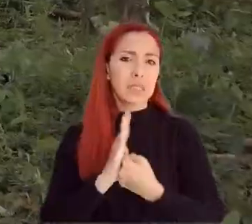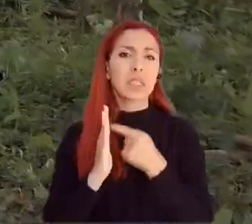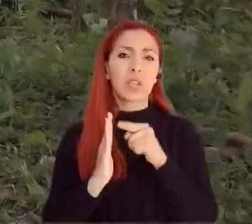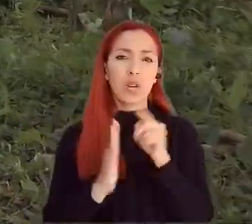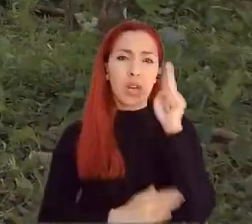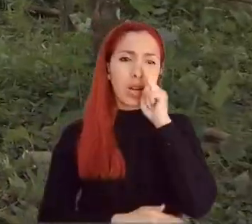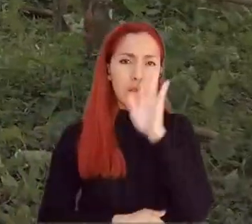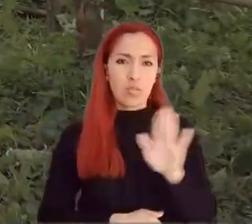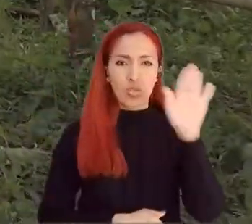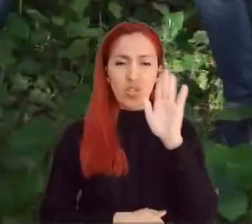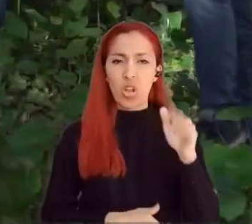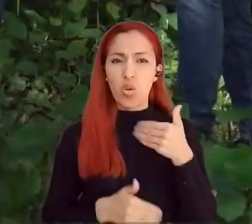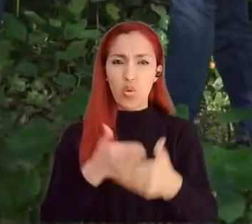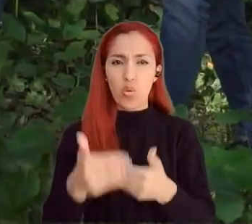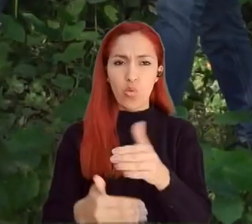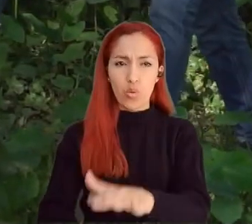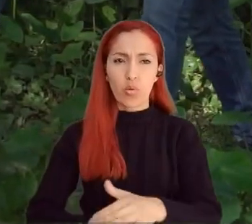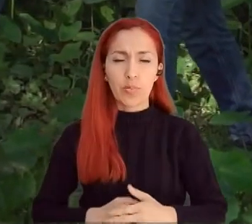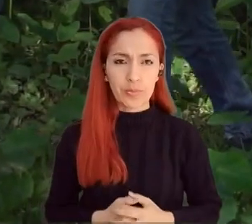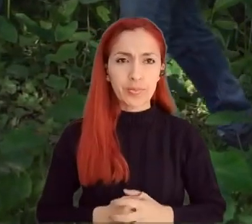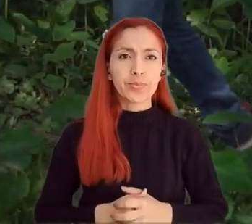ciclo a nivel nacional.